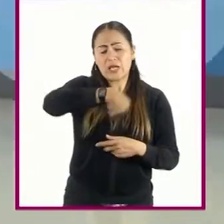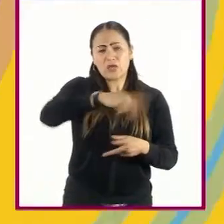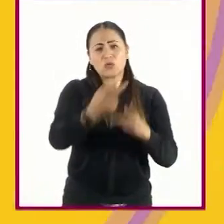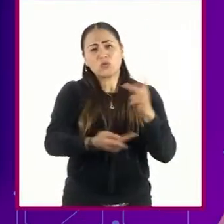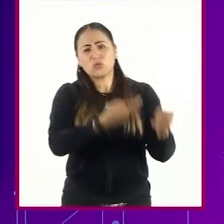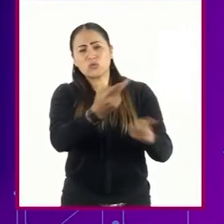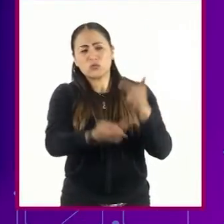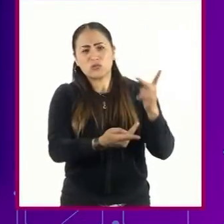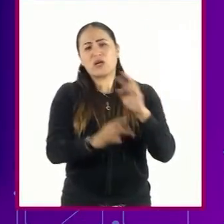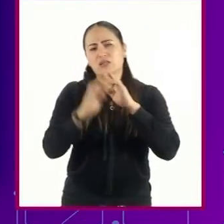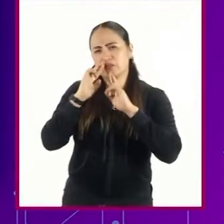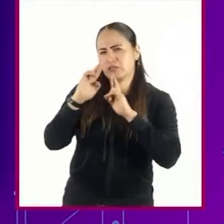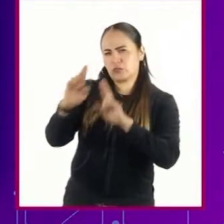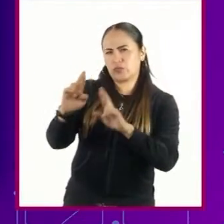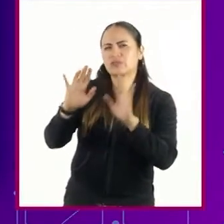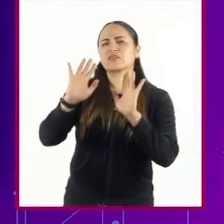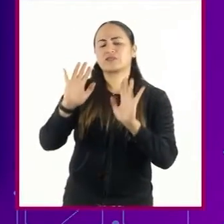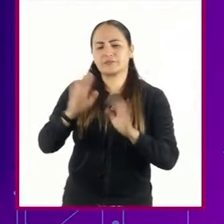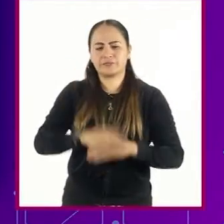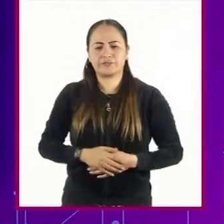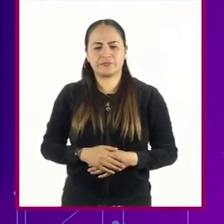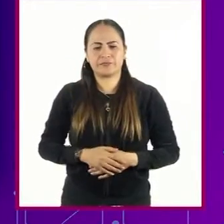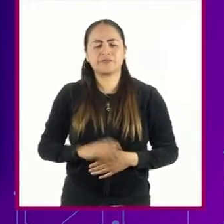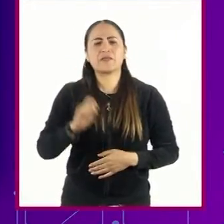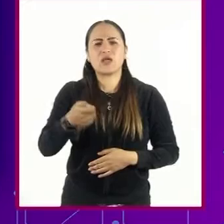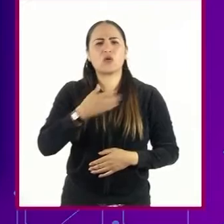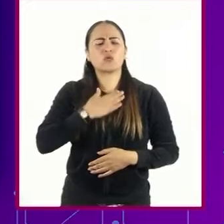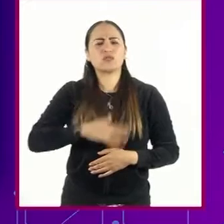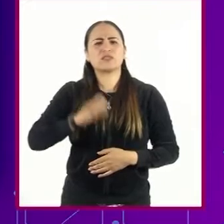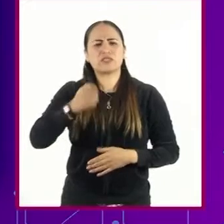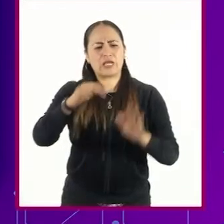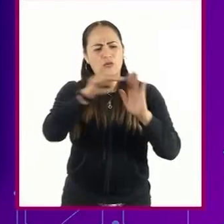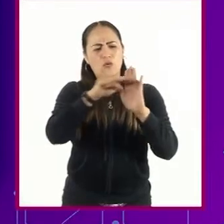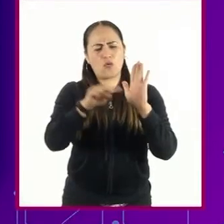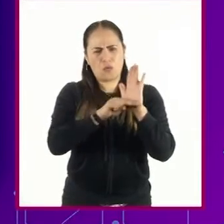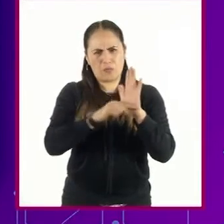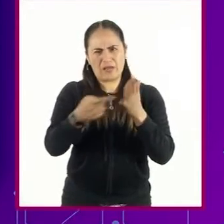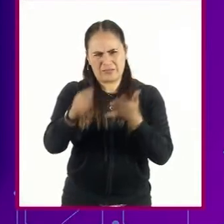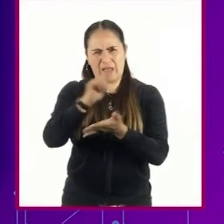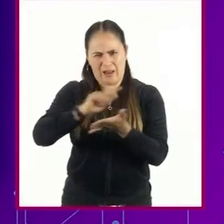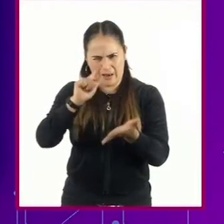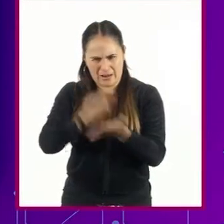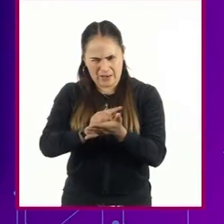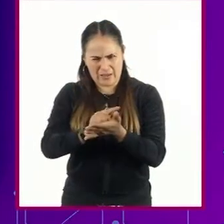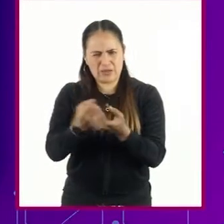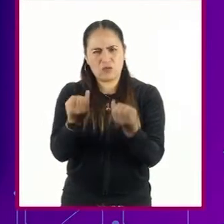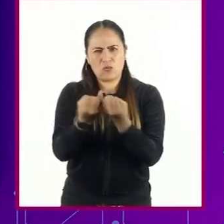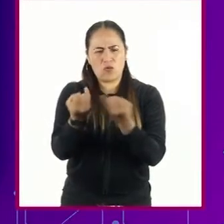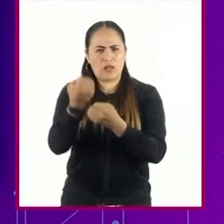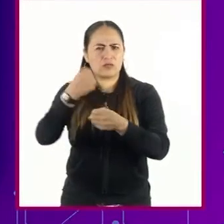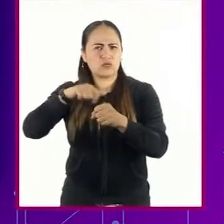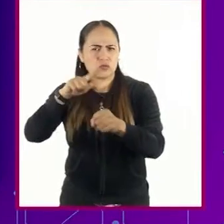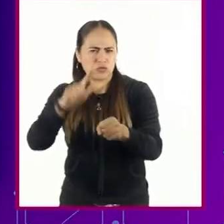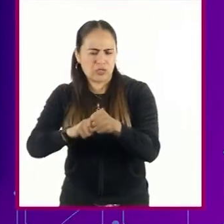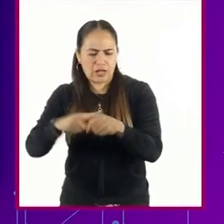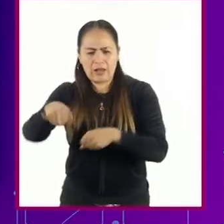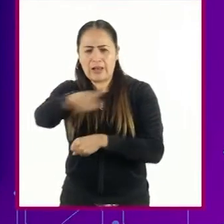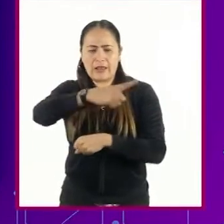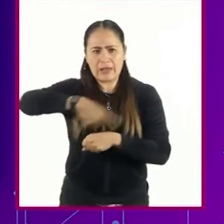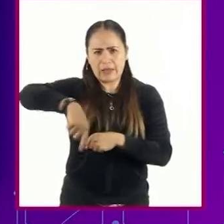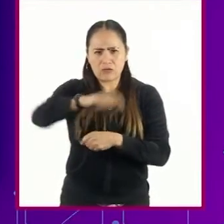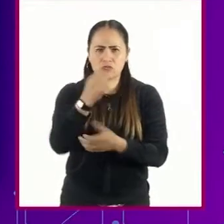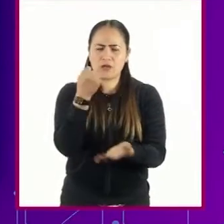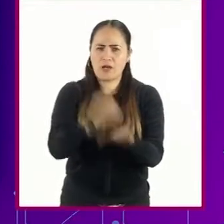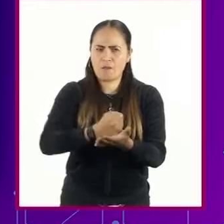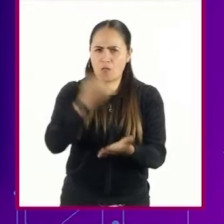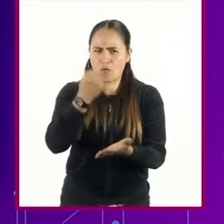respecto. Bueno, la justicia son normas jurídicas, sociales, implantadas por sus miembros para regir la